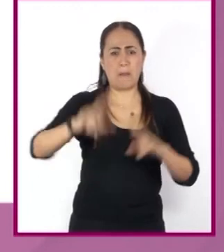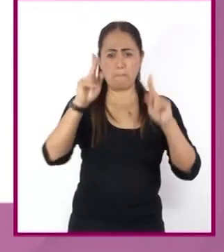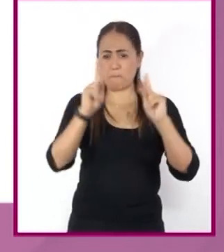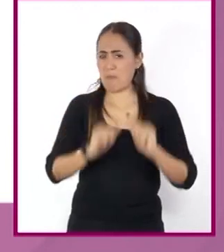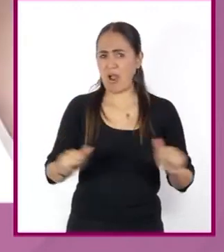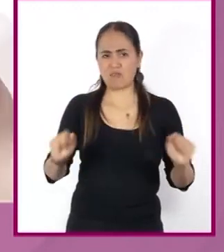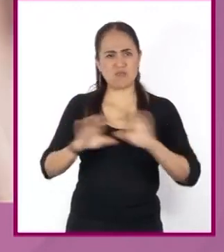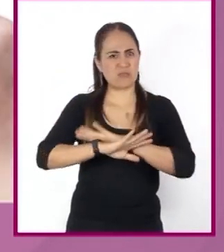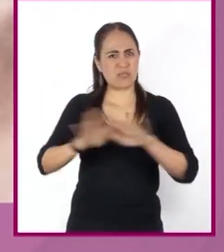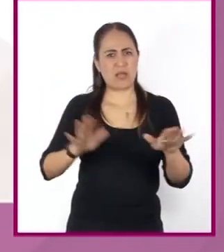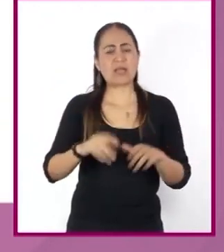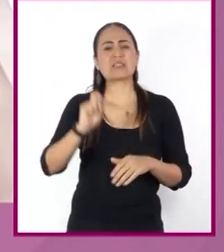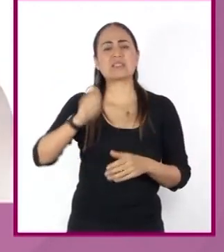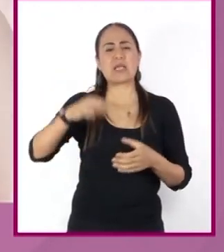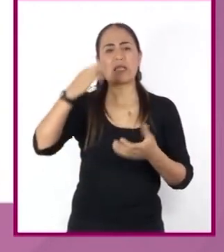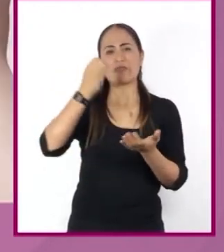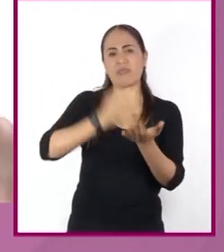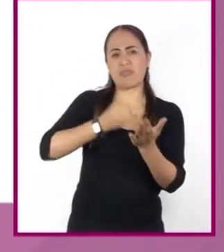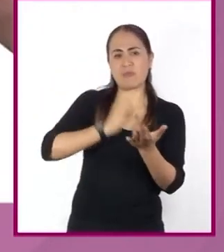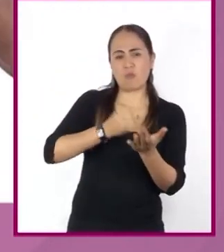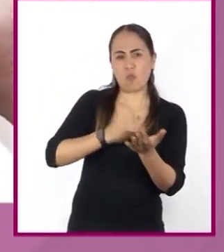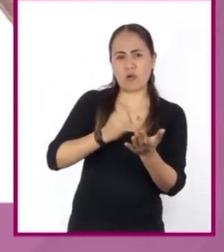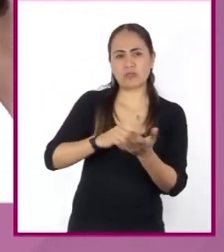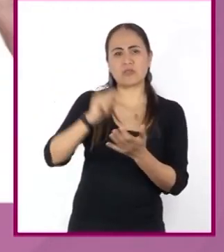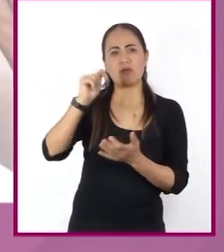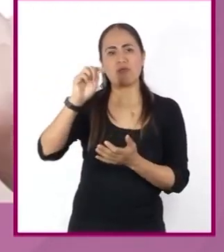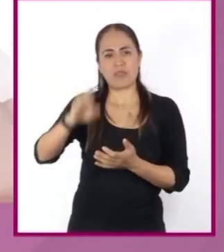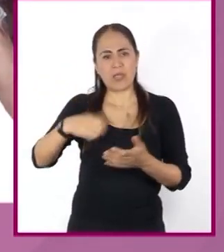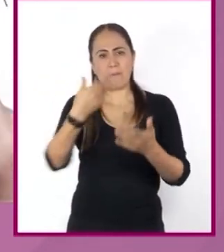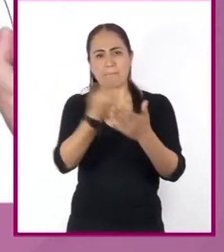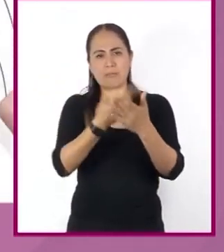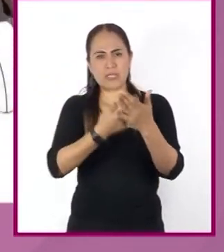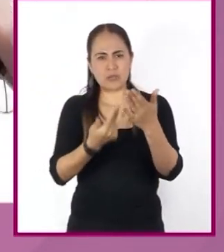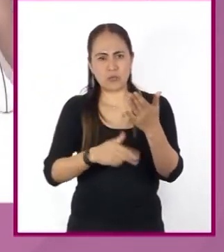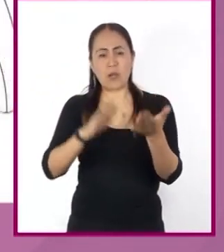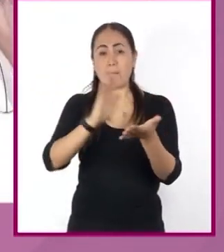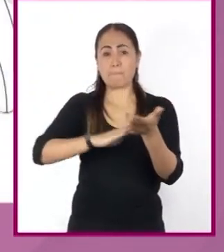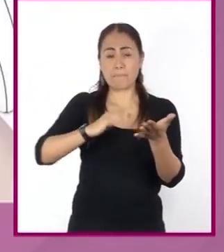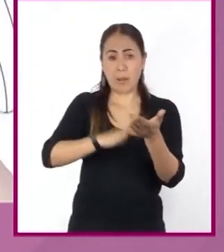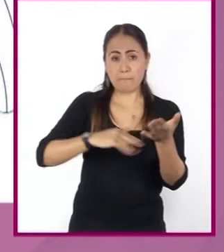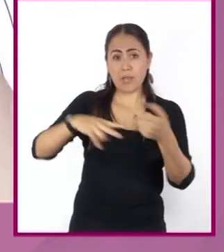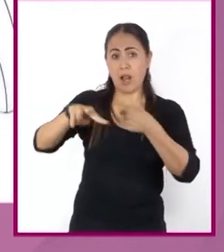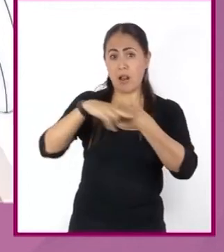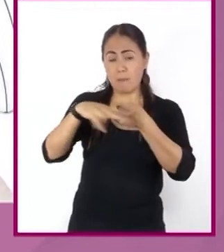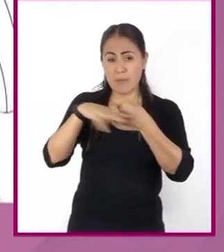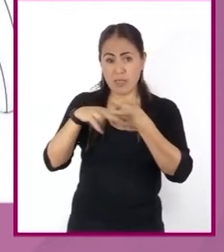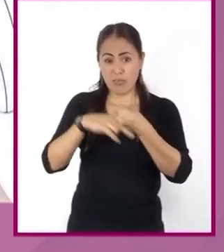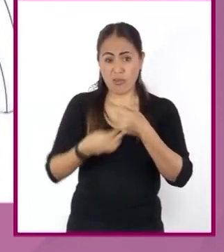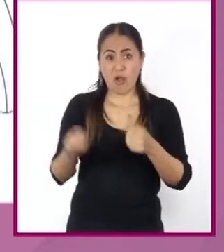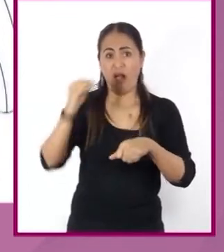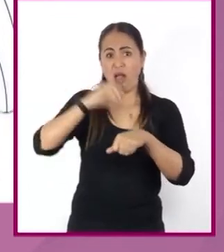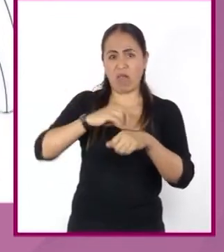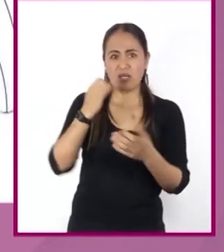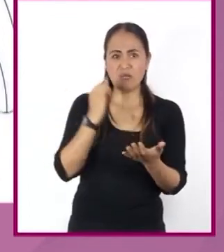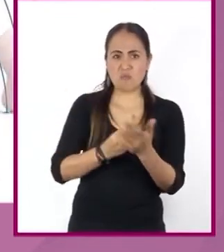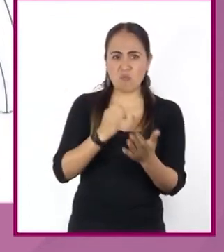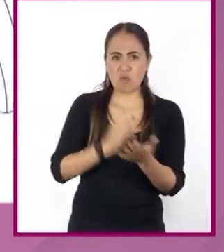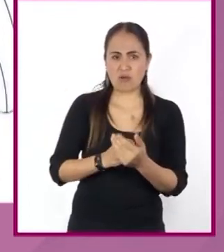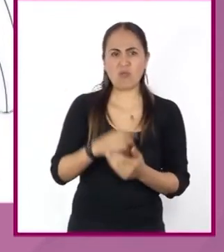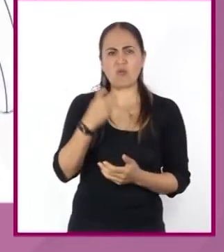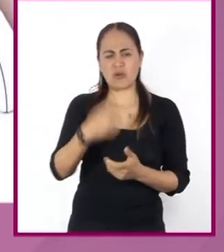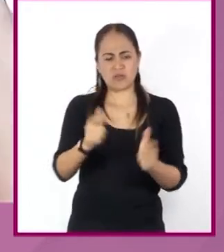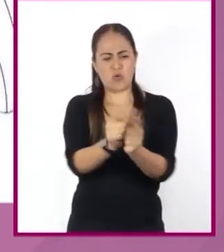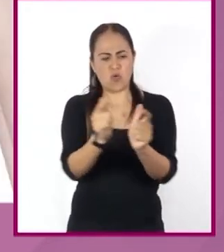el impuesto al té, a la pintura, al papel y al cristal. Fue así como surgieron los Hijos